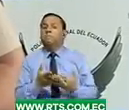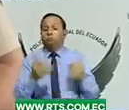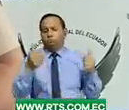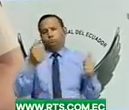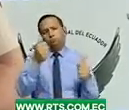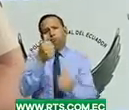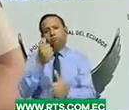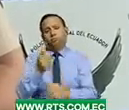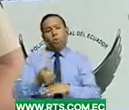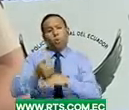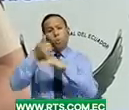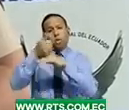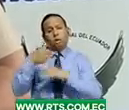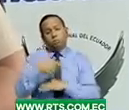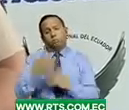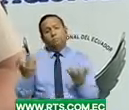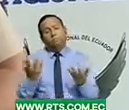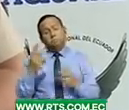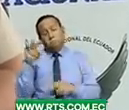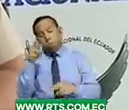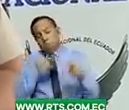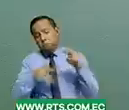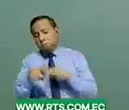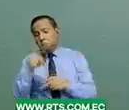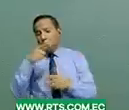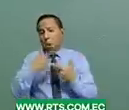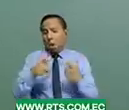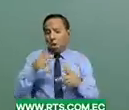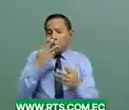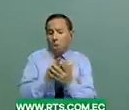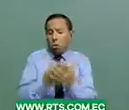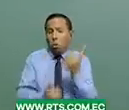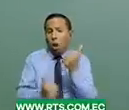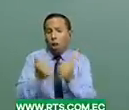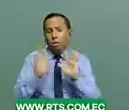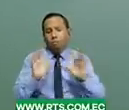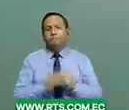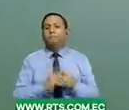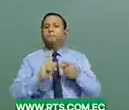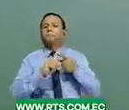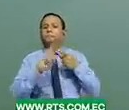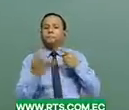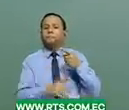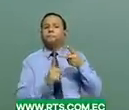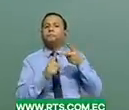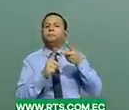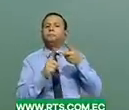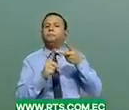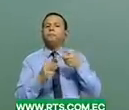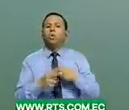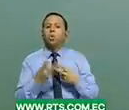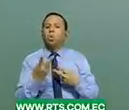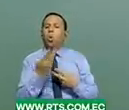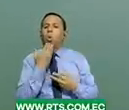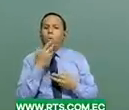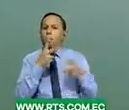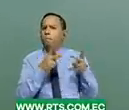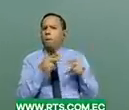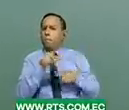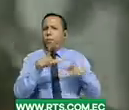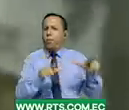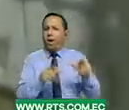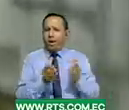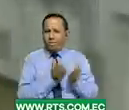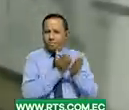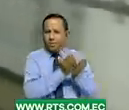autoridad competente para determinar la situación jurídica. La segunda operación, denominada Serenata 2, se realizó en el mismo puerto de